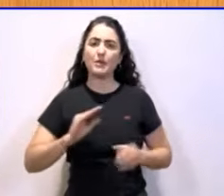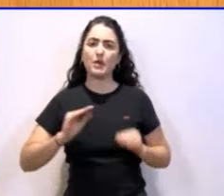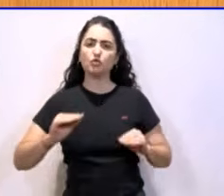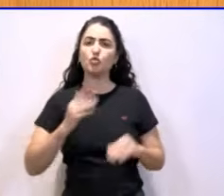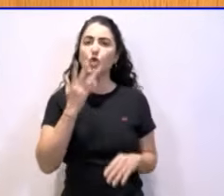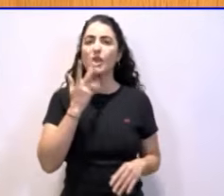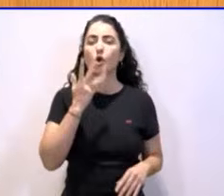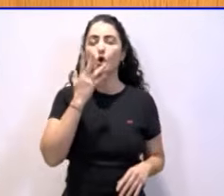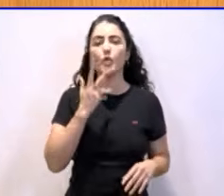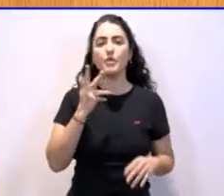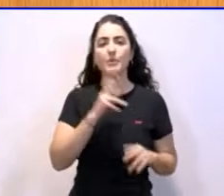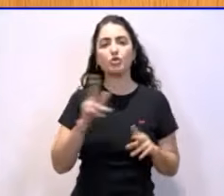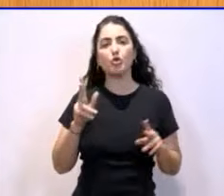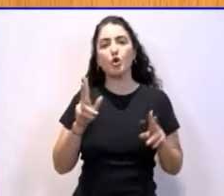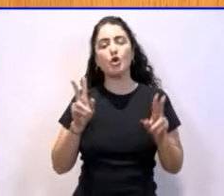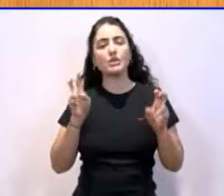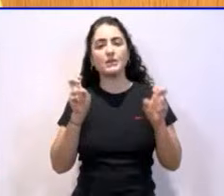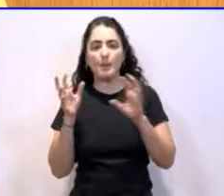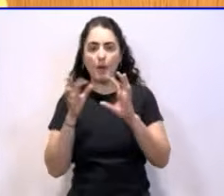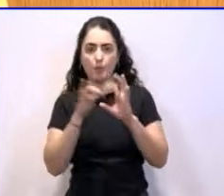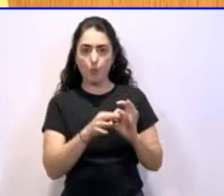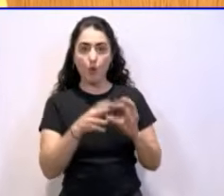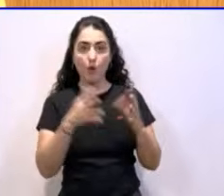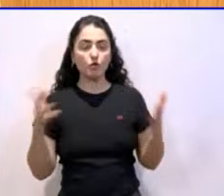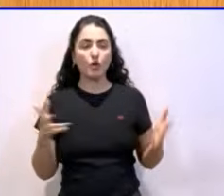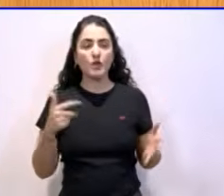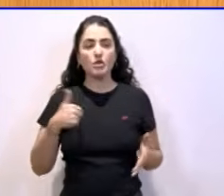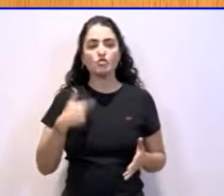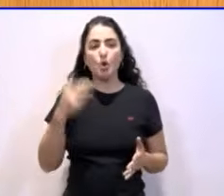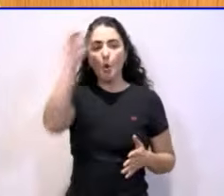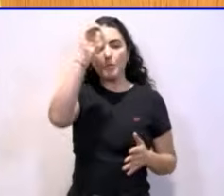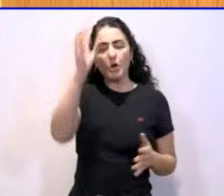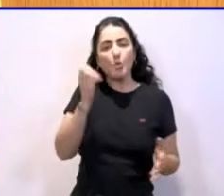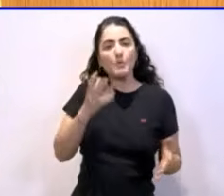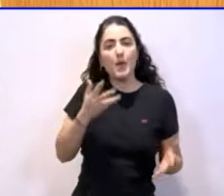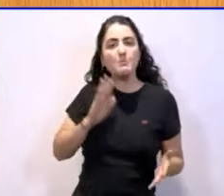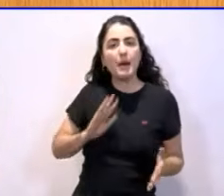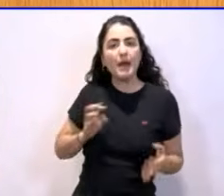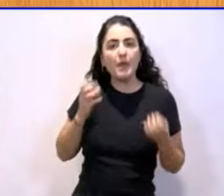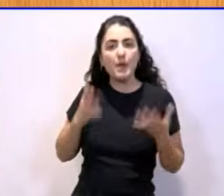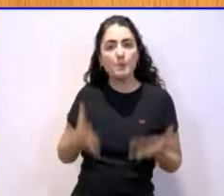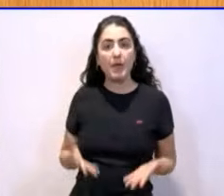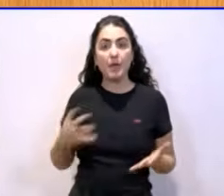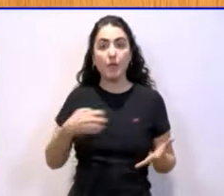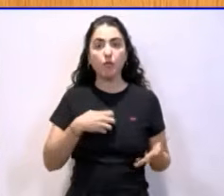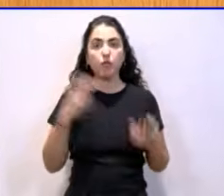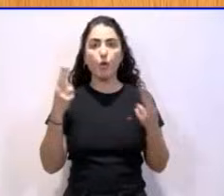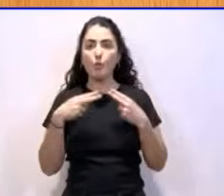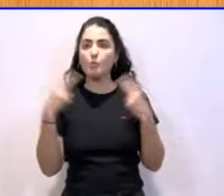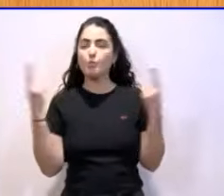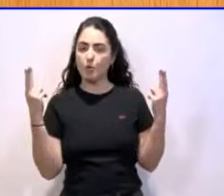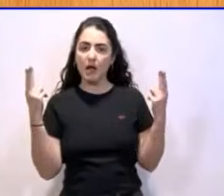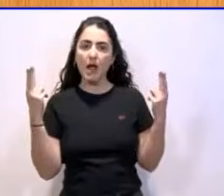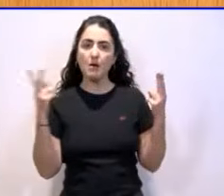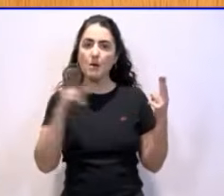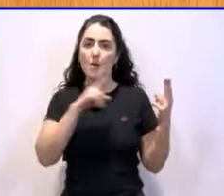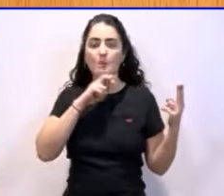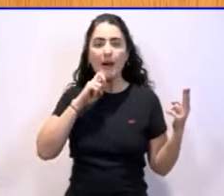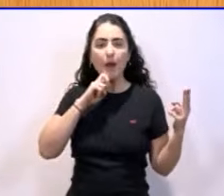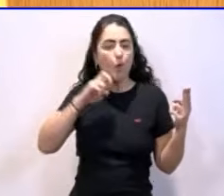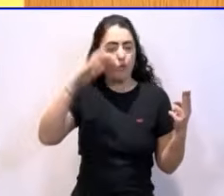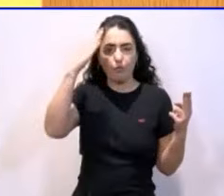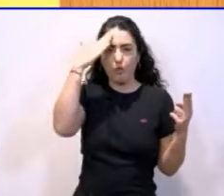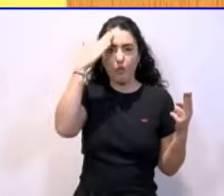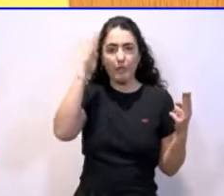en ese sentido. A mí me parece muy bien que valoremos y que hagamos atractiva la función pública. Creo que es fundamental, creo que